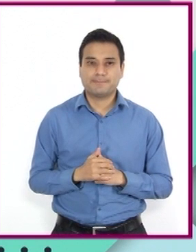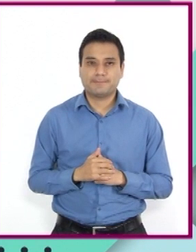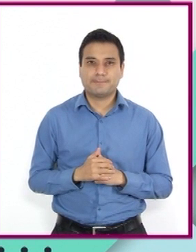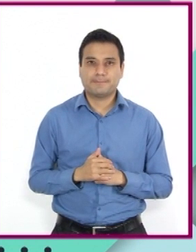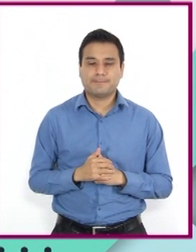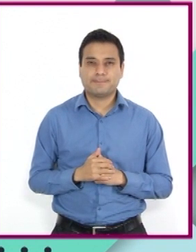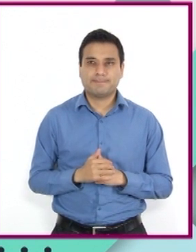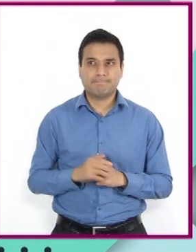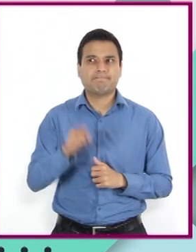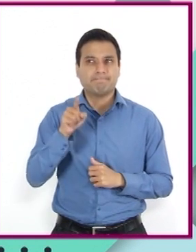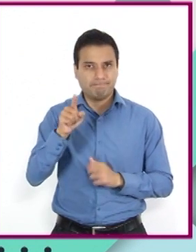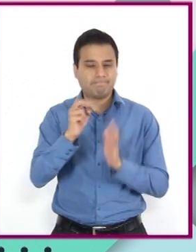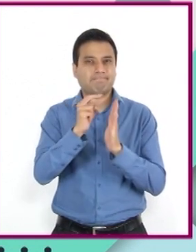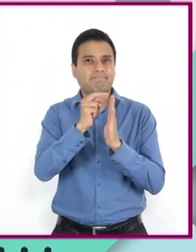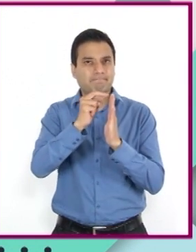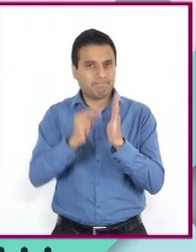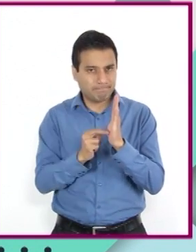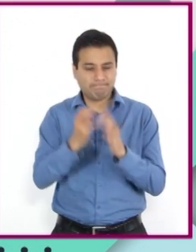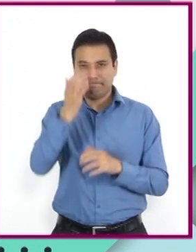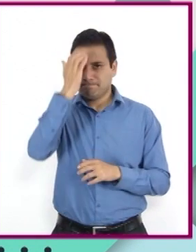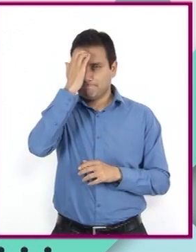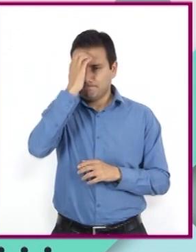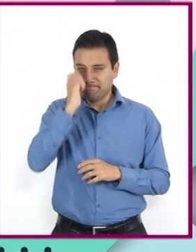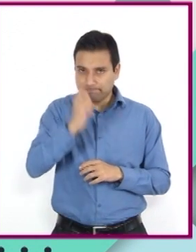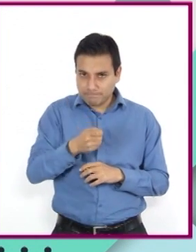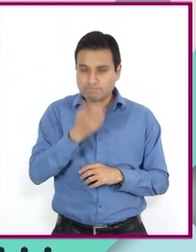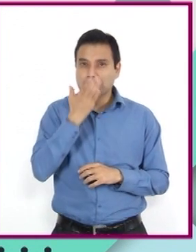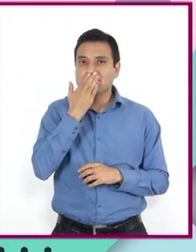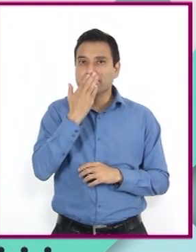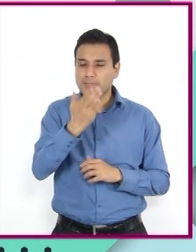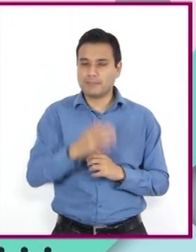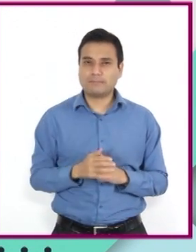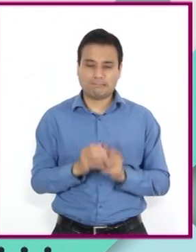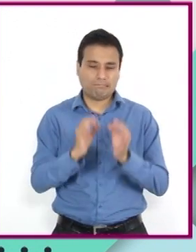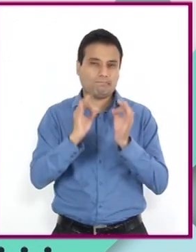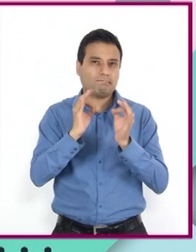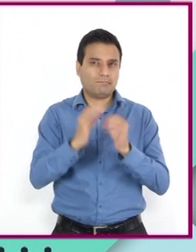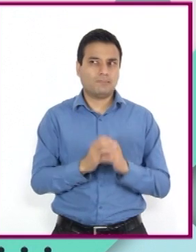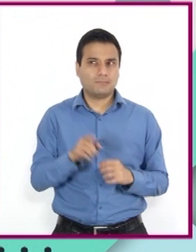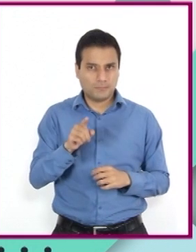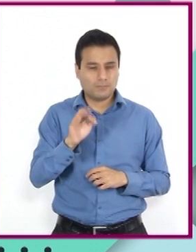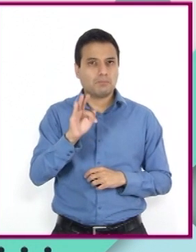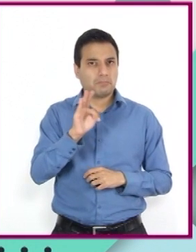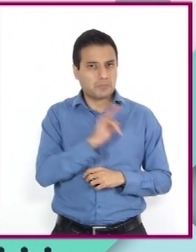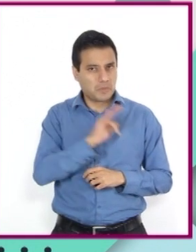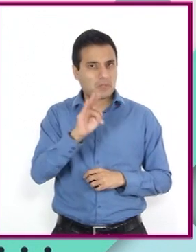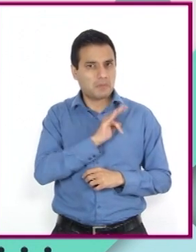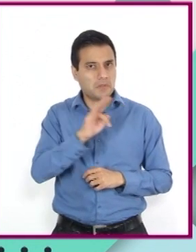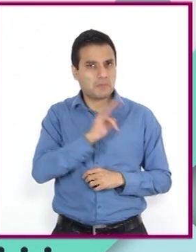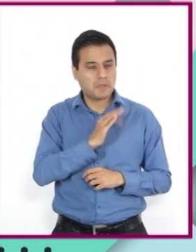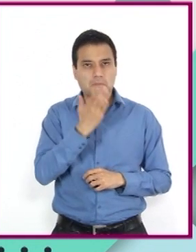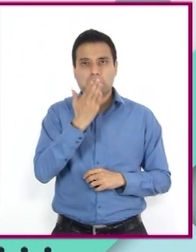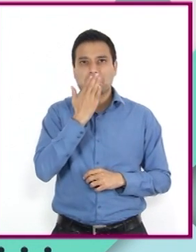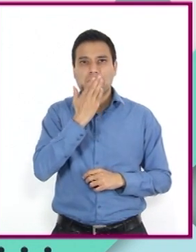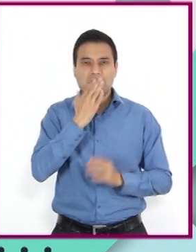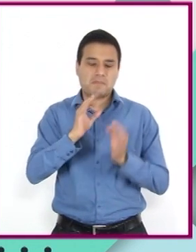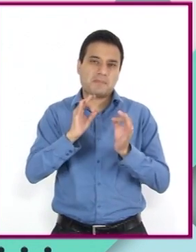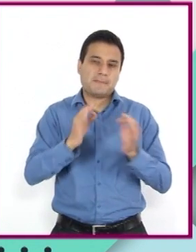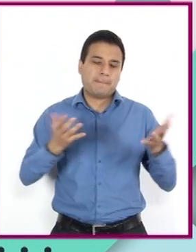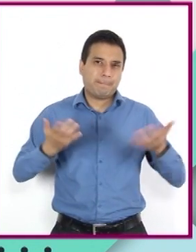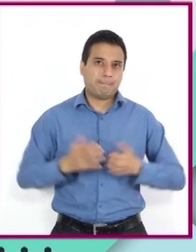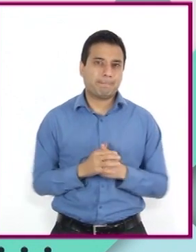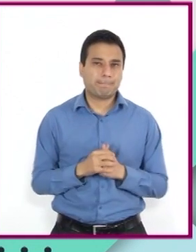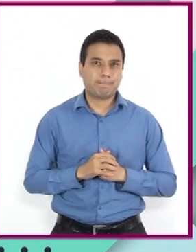porque estás usando las reglas para dividir y consideraste que puedes repartir el número negativo en 3